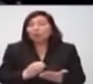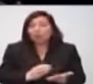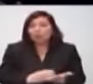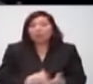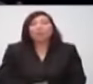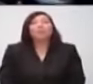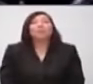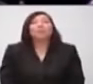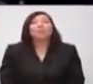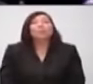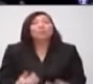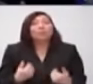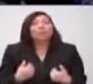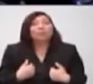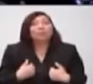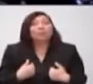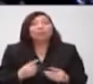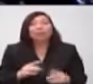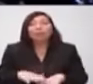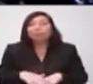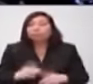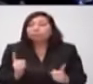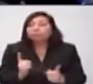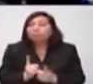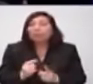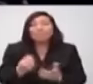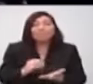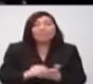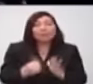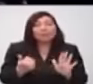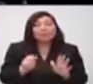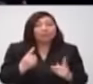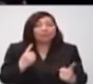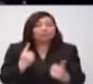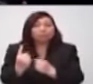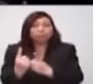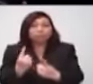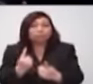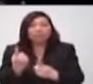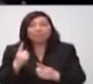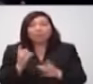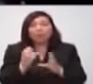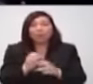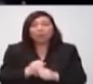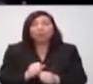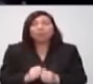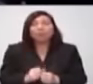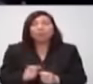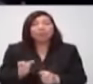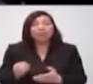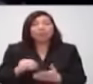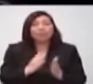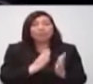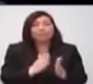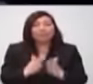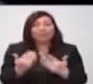en que tuvimos que hacer mesas de trato directo, más de 60 mesas de trato directo, para justamente con los concesionarios, en la